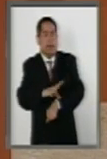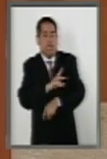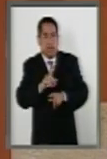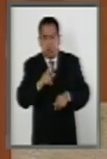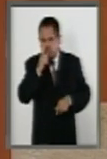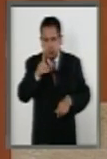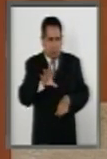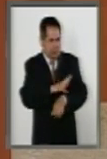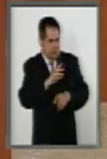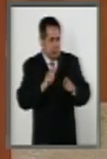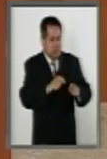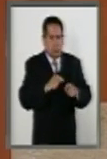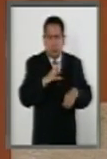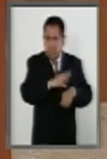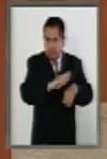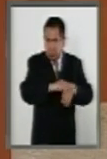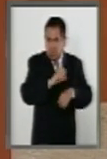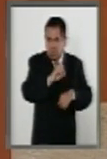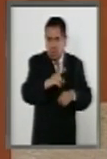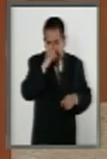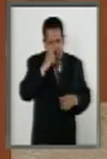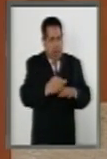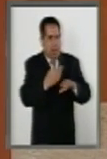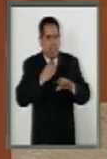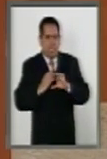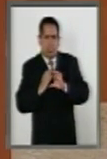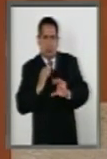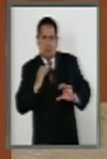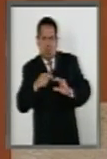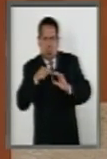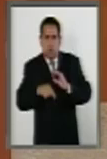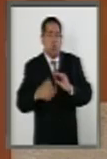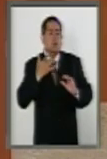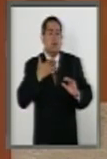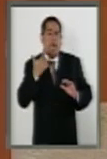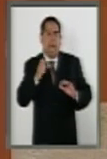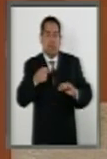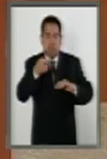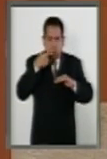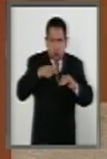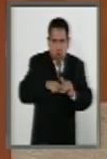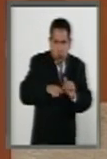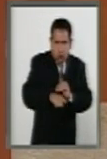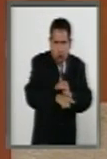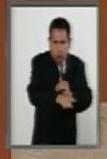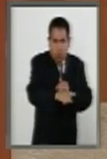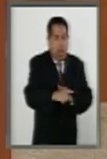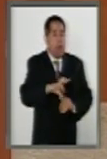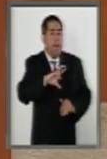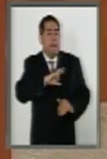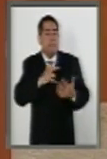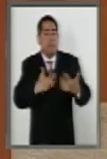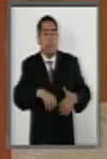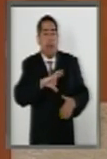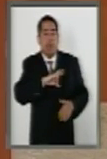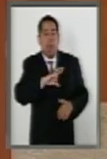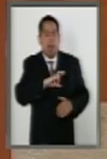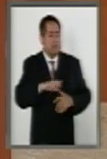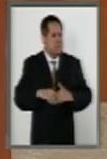la entrega de ductos para el transporte de gas natural a empresas privadas, sin que exista